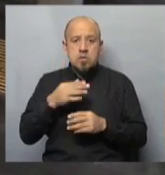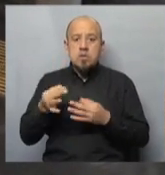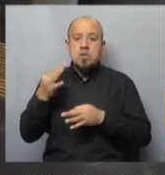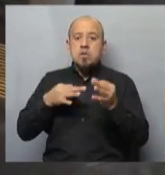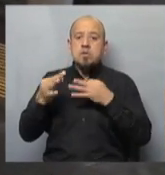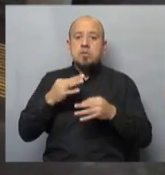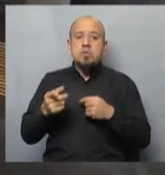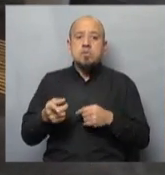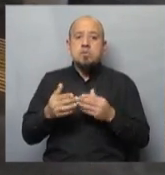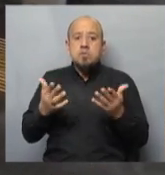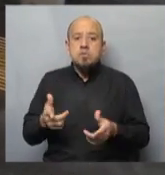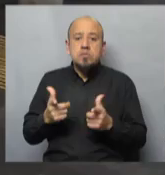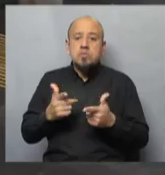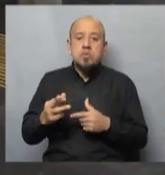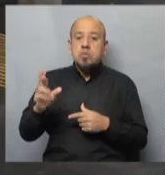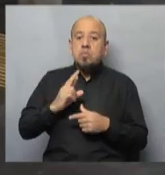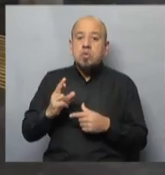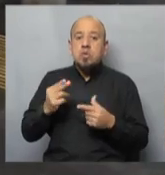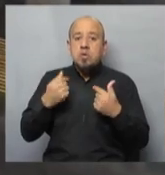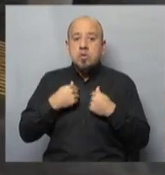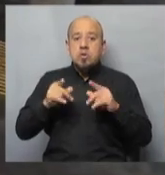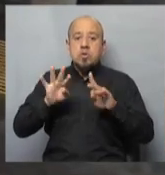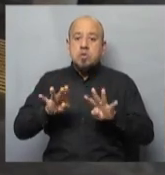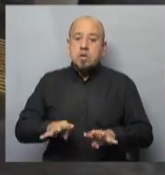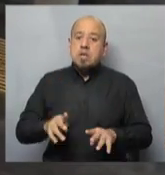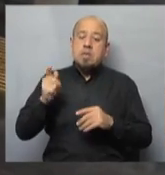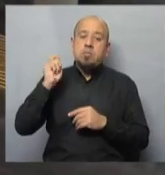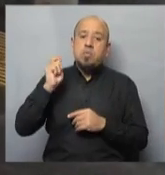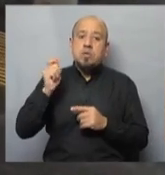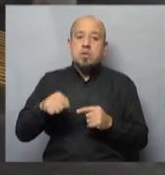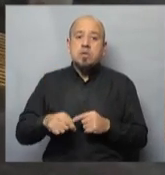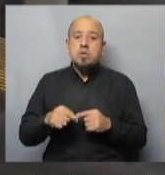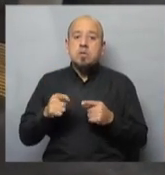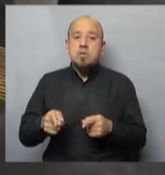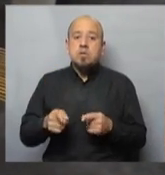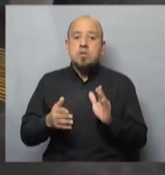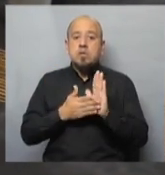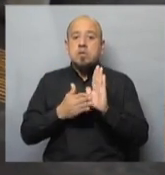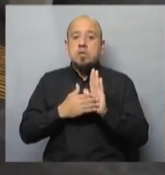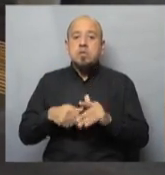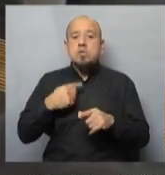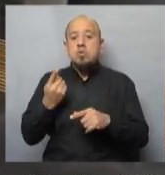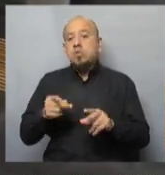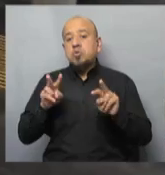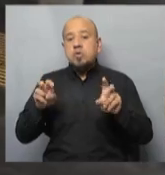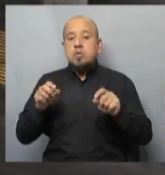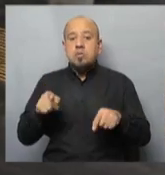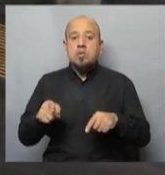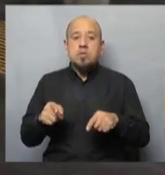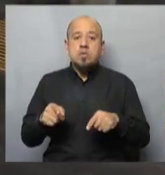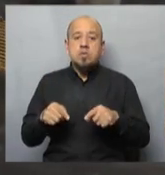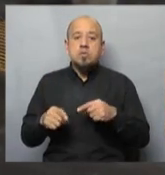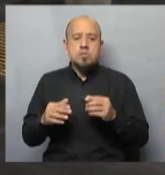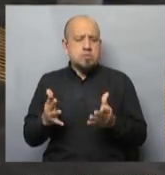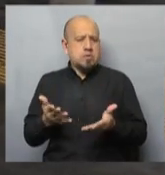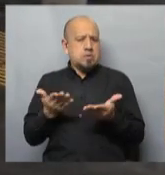y básicamente no tuvimos respuesta. Tuve que hacer una carta pública en la cual hablé de eso y de otras cuestiones en la forma